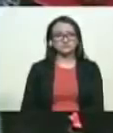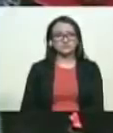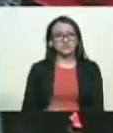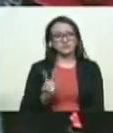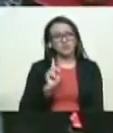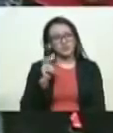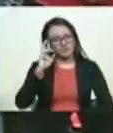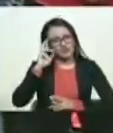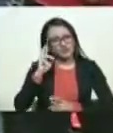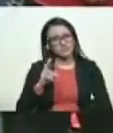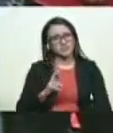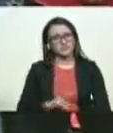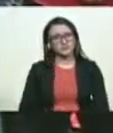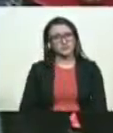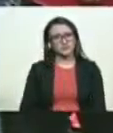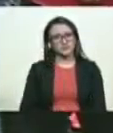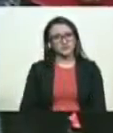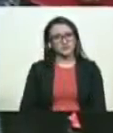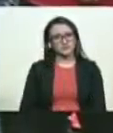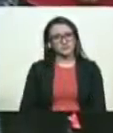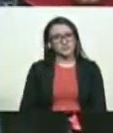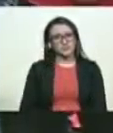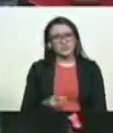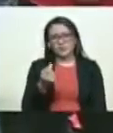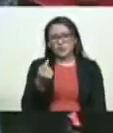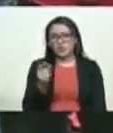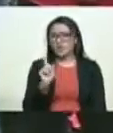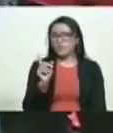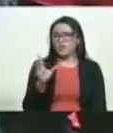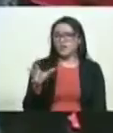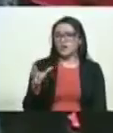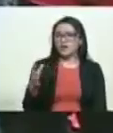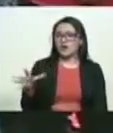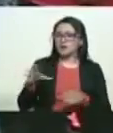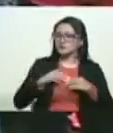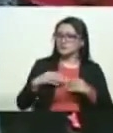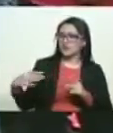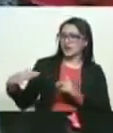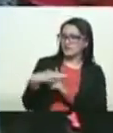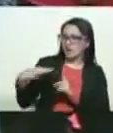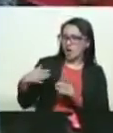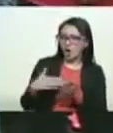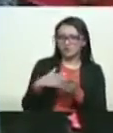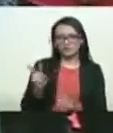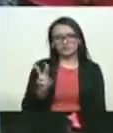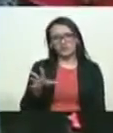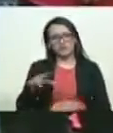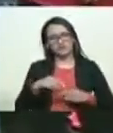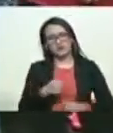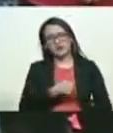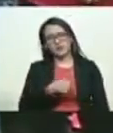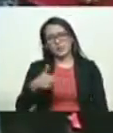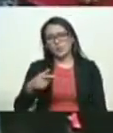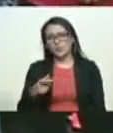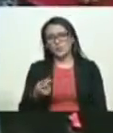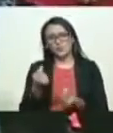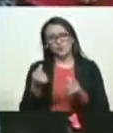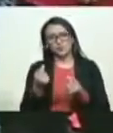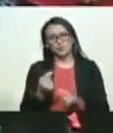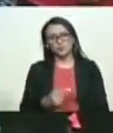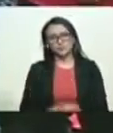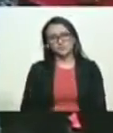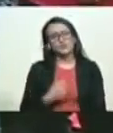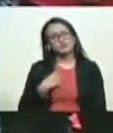y nadie debe permitir que se metan con venezuela estaba yo revisando algunos